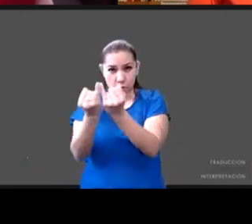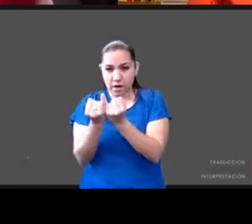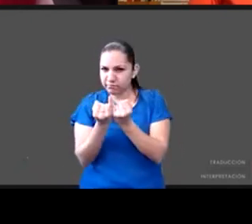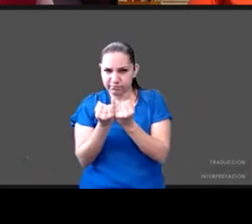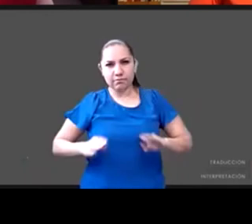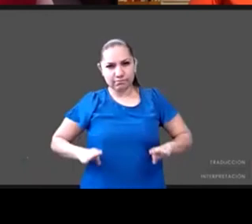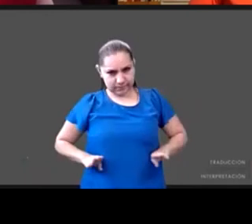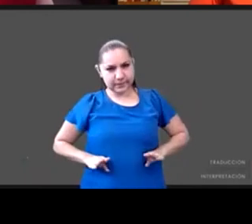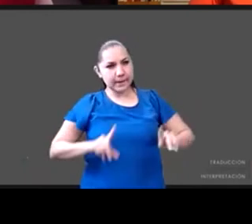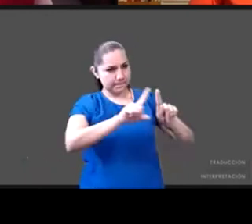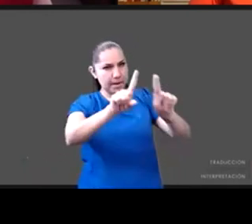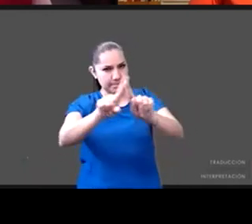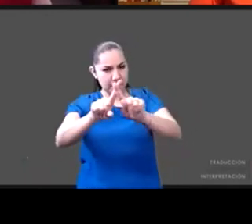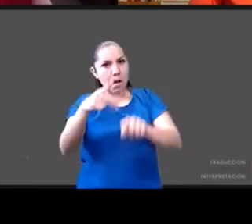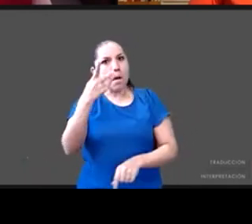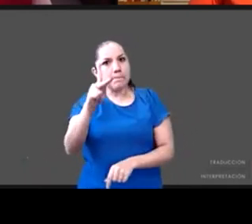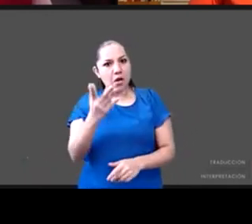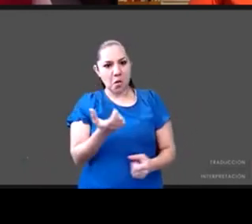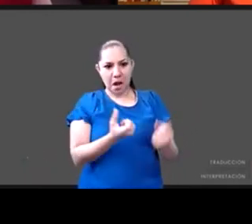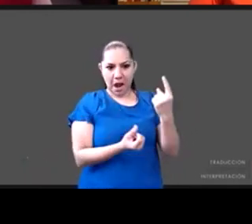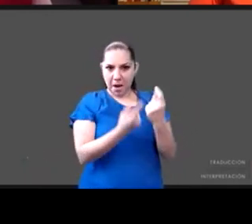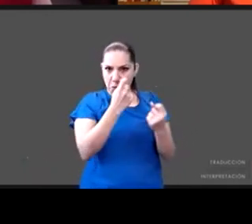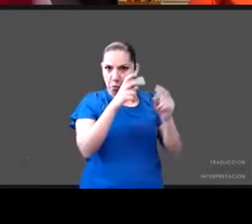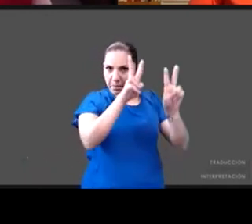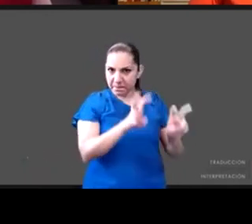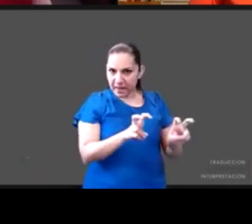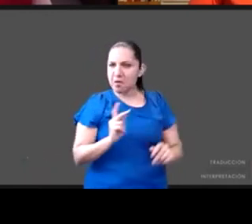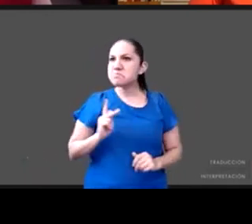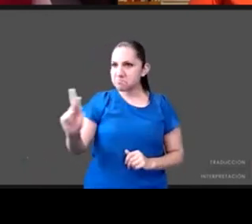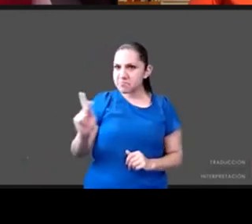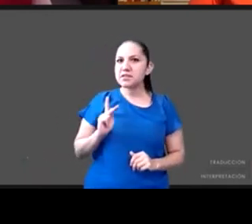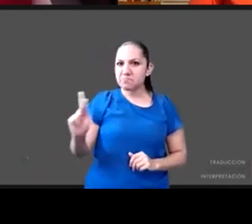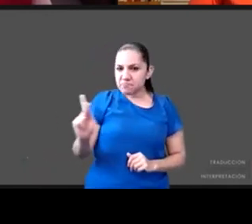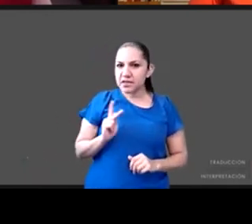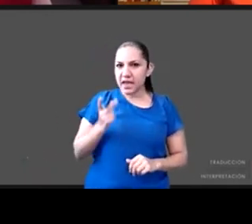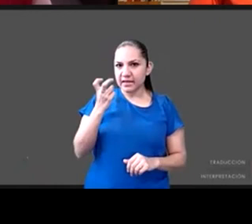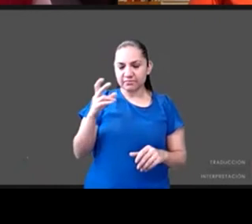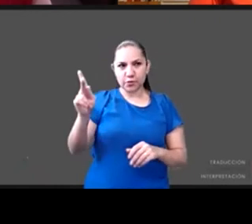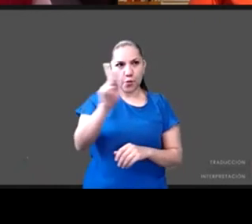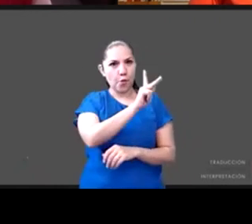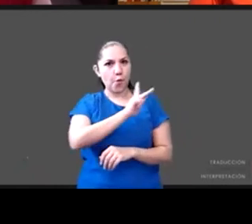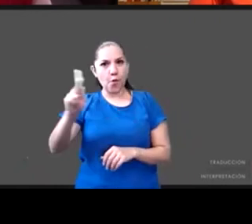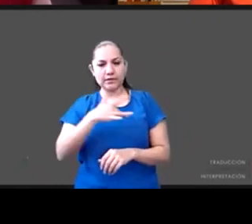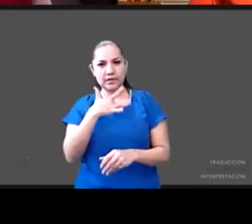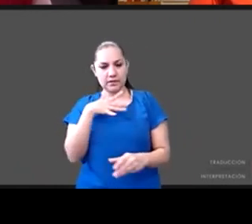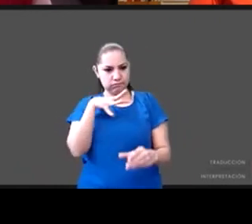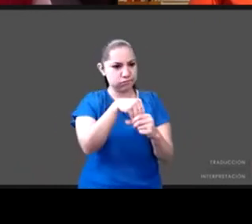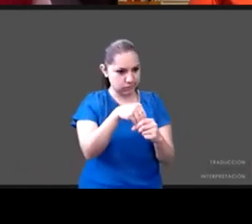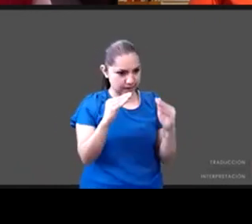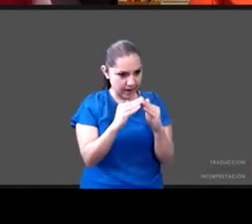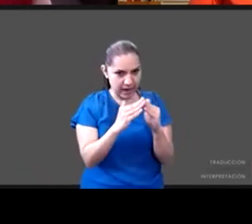ha igualado y creo que es en esta perspectiva de humanidad. Así que para eso también nos ha ayudado en los